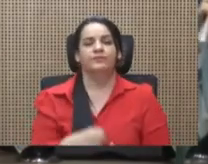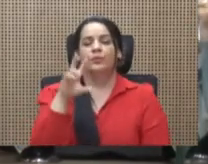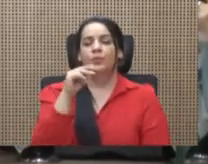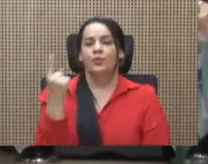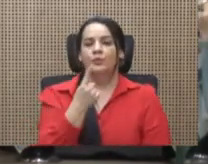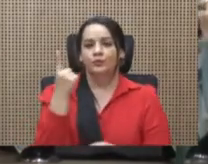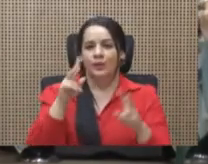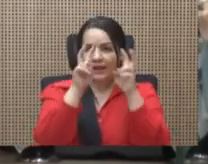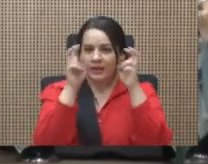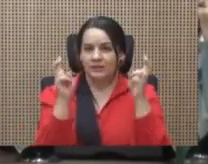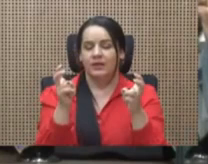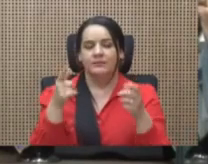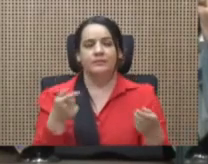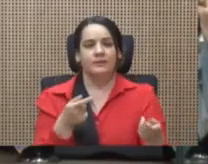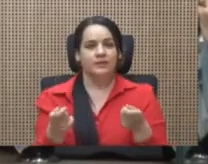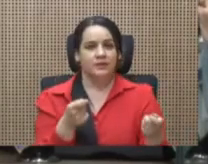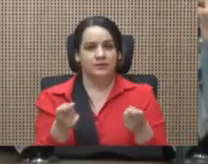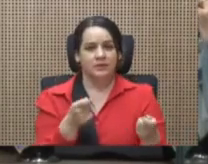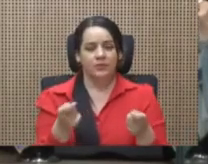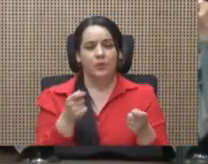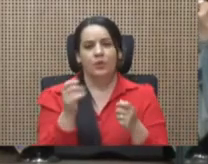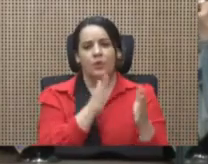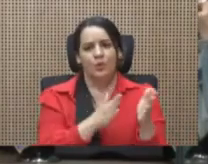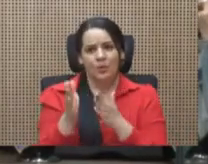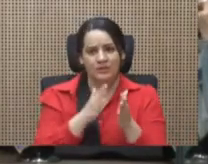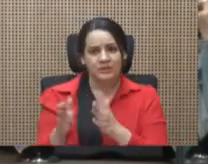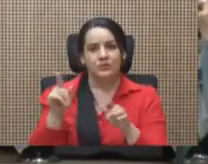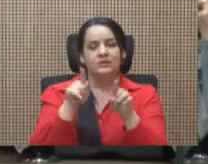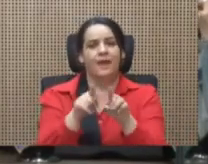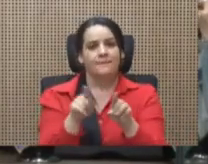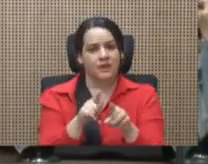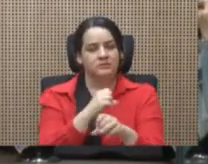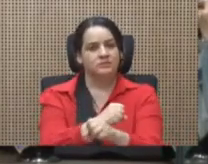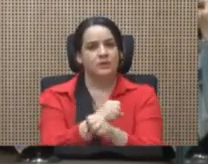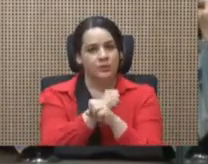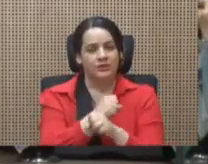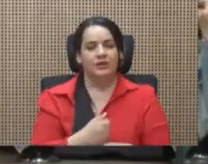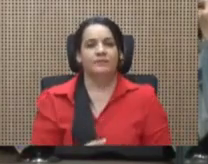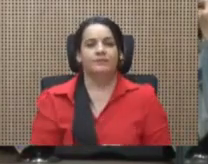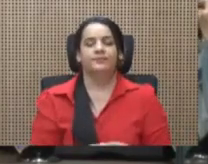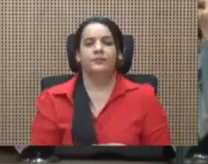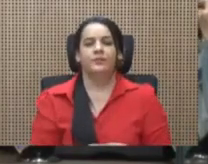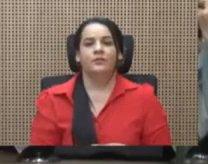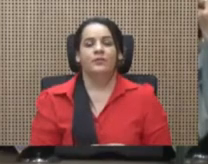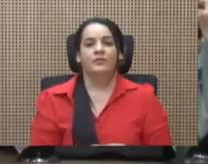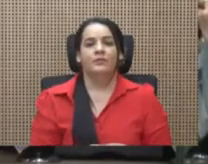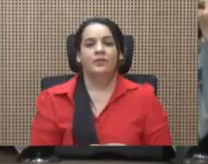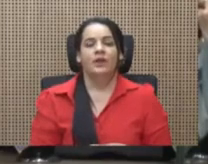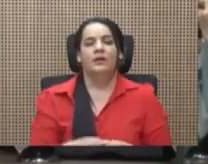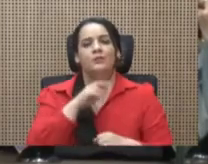en materia administrativa, logística, sino también en seguridad. Lo normal es que